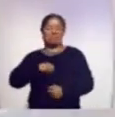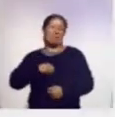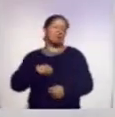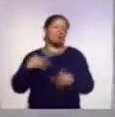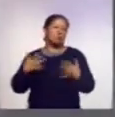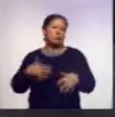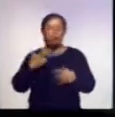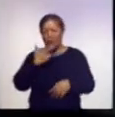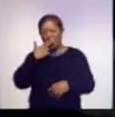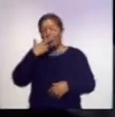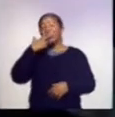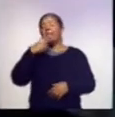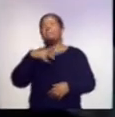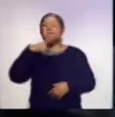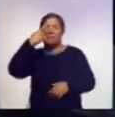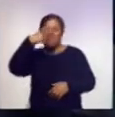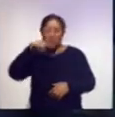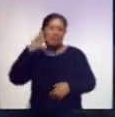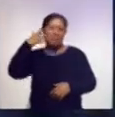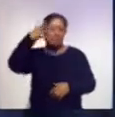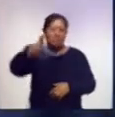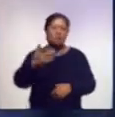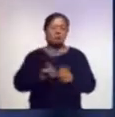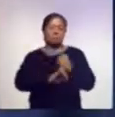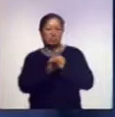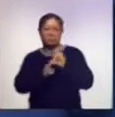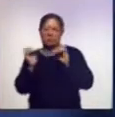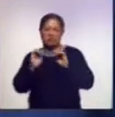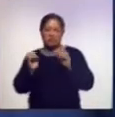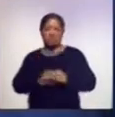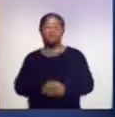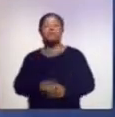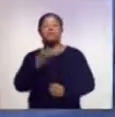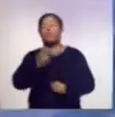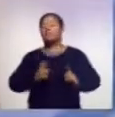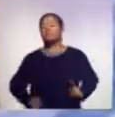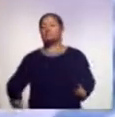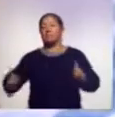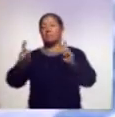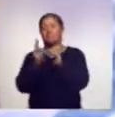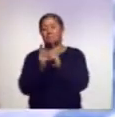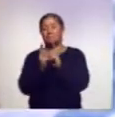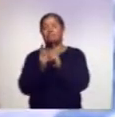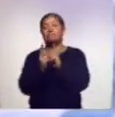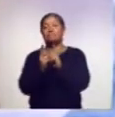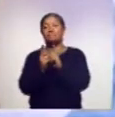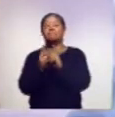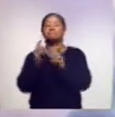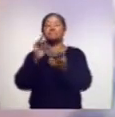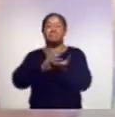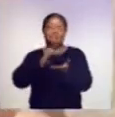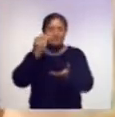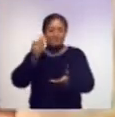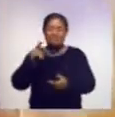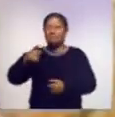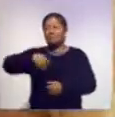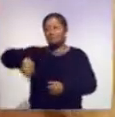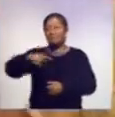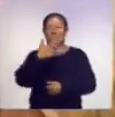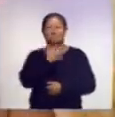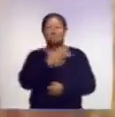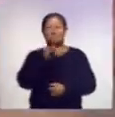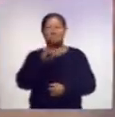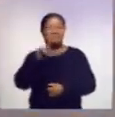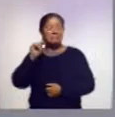fórmula. Esta integración de binomio, a la que la pediatra se refiere, se realiza gracias a la colaboración del Hospital Infantil